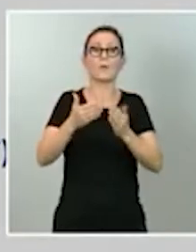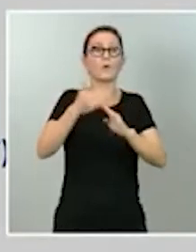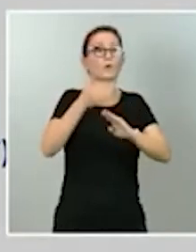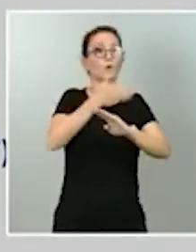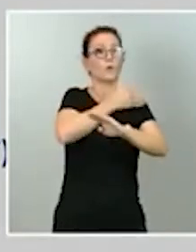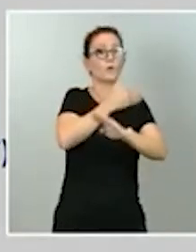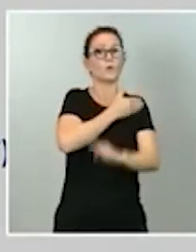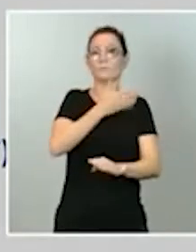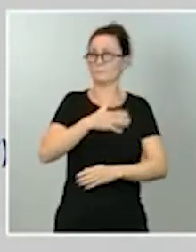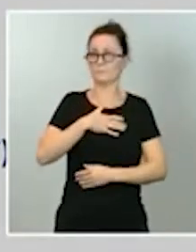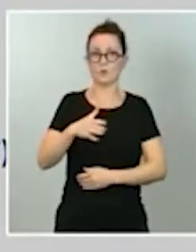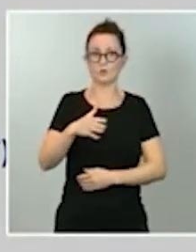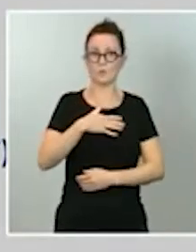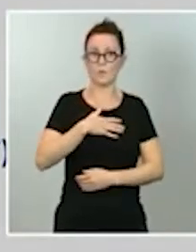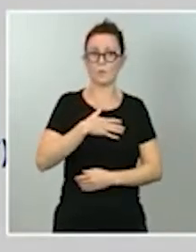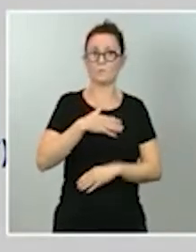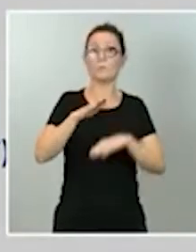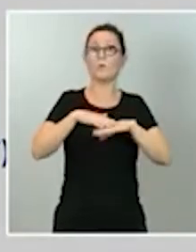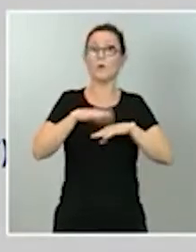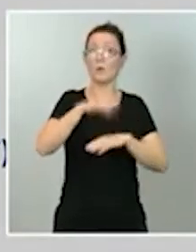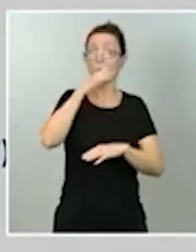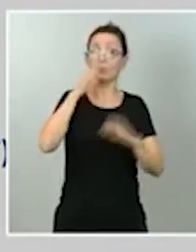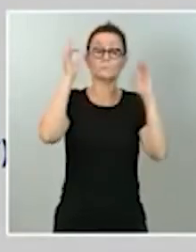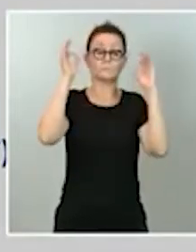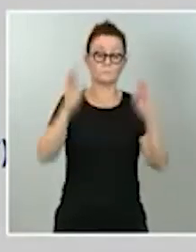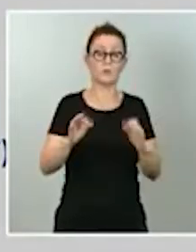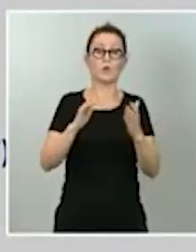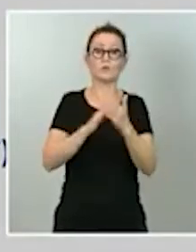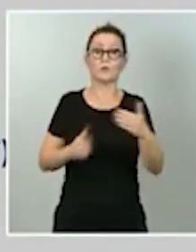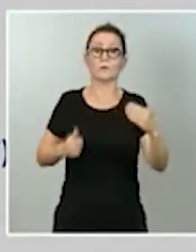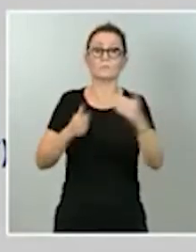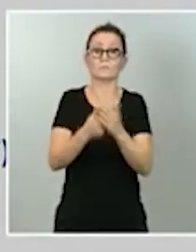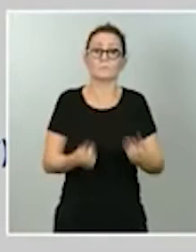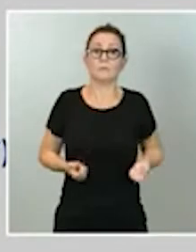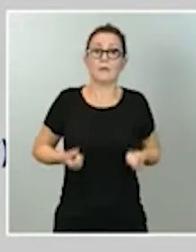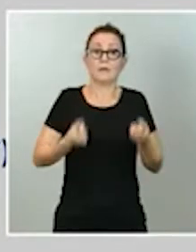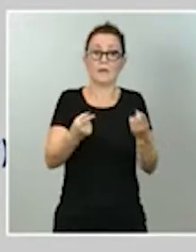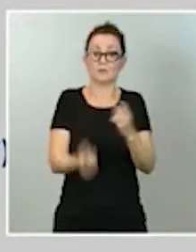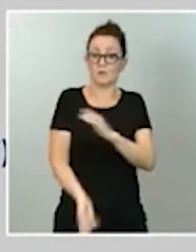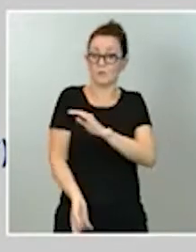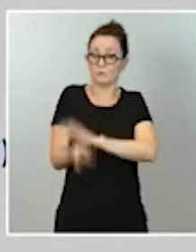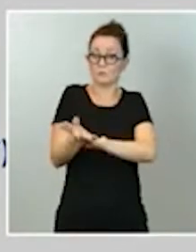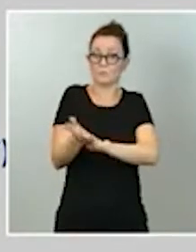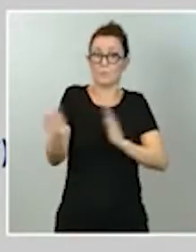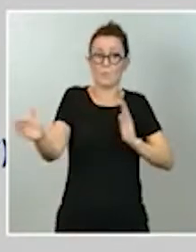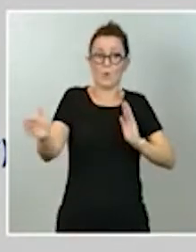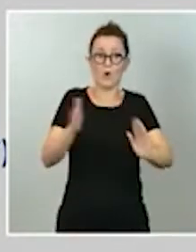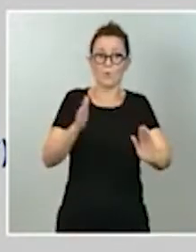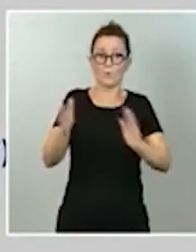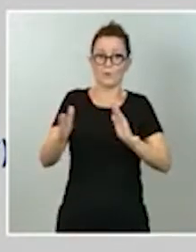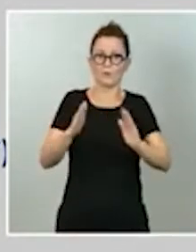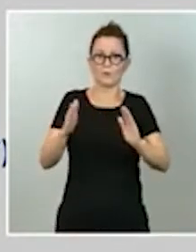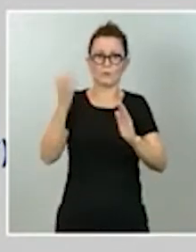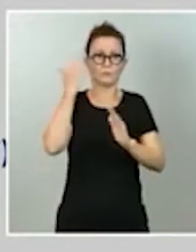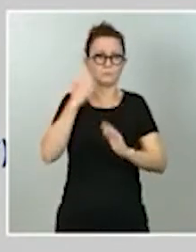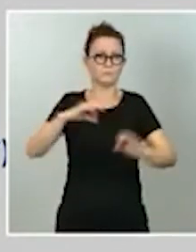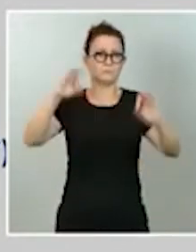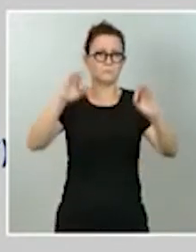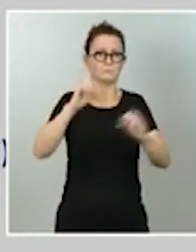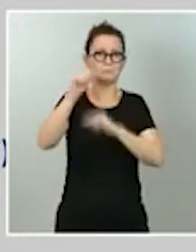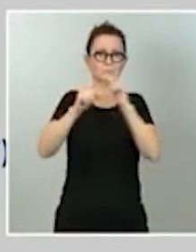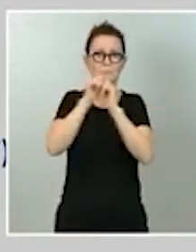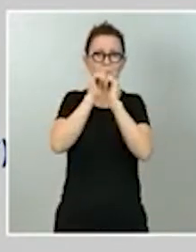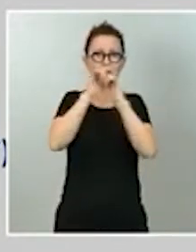porque se trata de justamente un techo de gasto que nacen en este momento de la pandemia el momento más